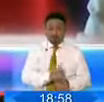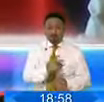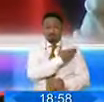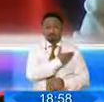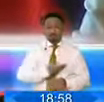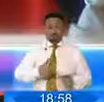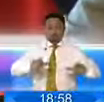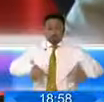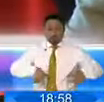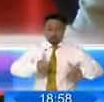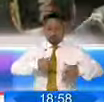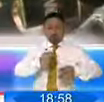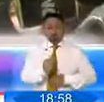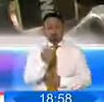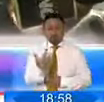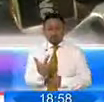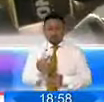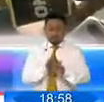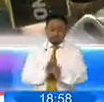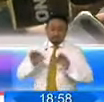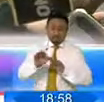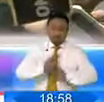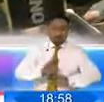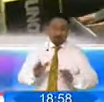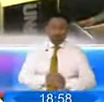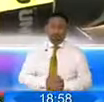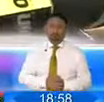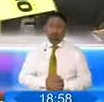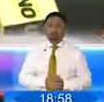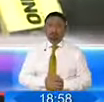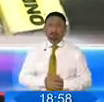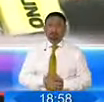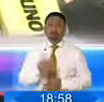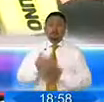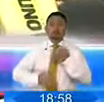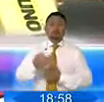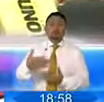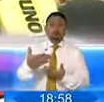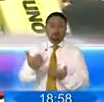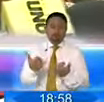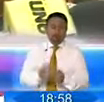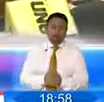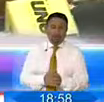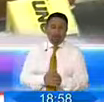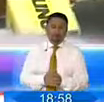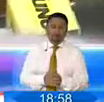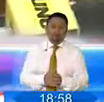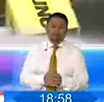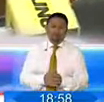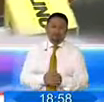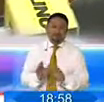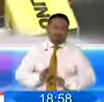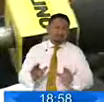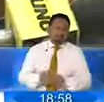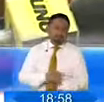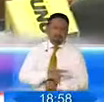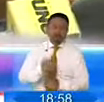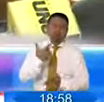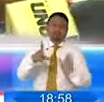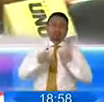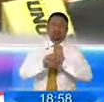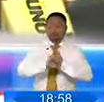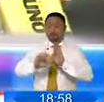envíe la terna para su reemplazo. Considero de que ya el juicio político se convierte en extemporáneo, porque la ley, o en este